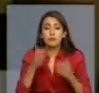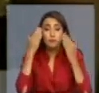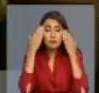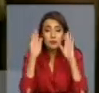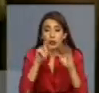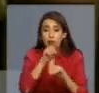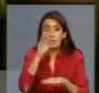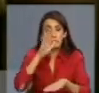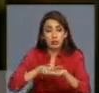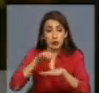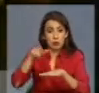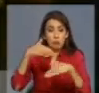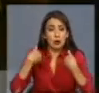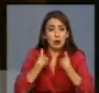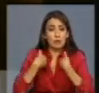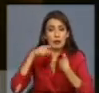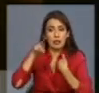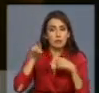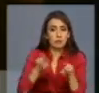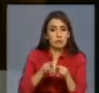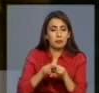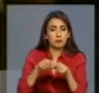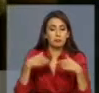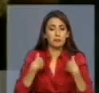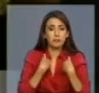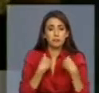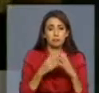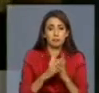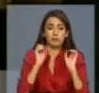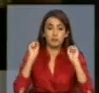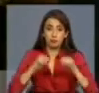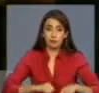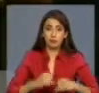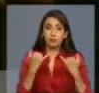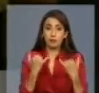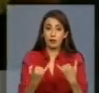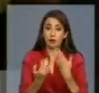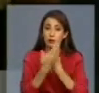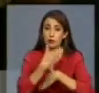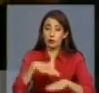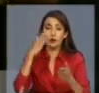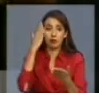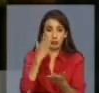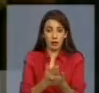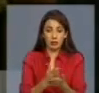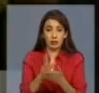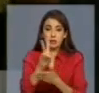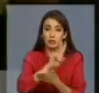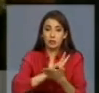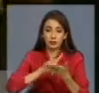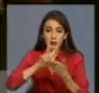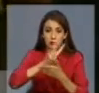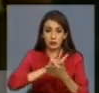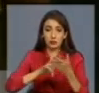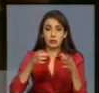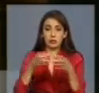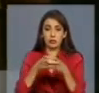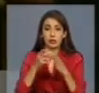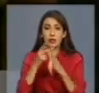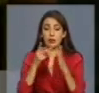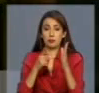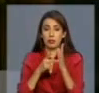El animal que hizo el ataque, a partir de hoy estoy poniendo fin a la lotería, al programa de lotería